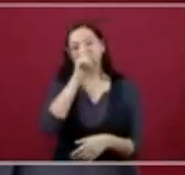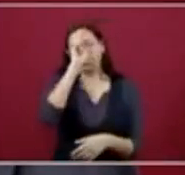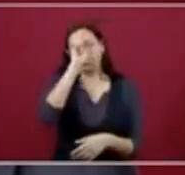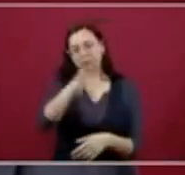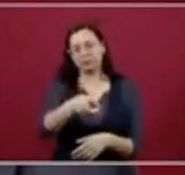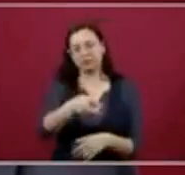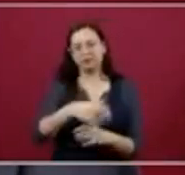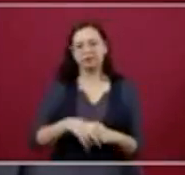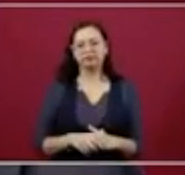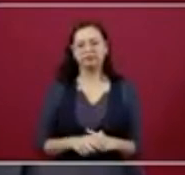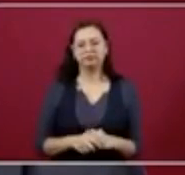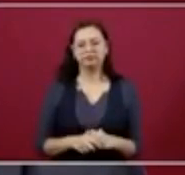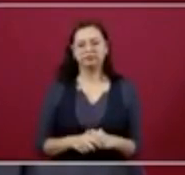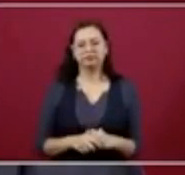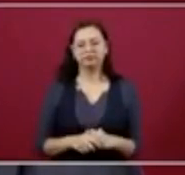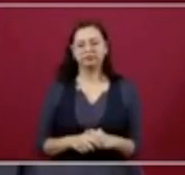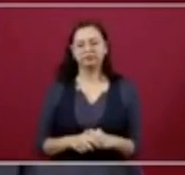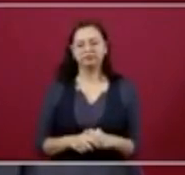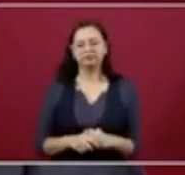los